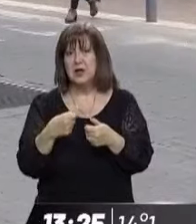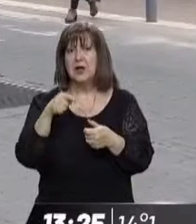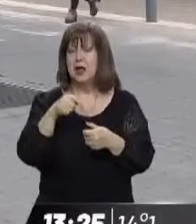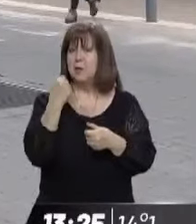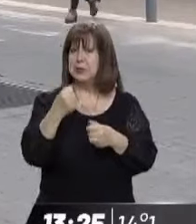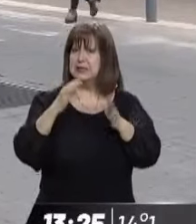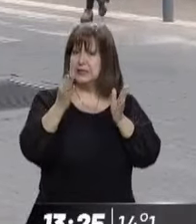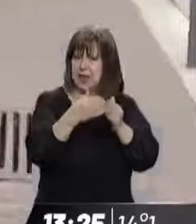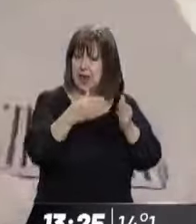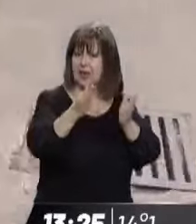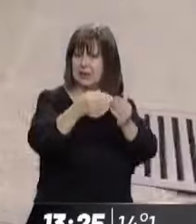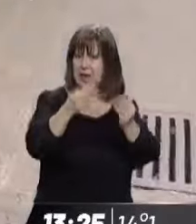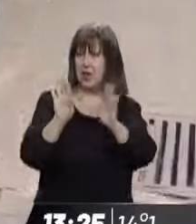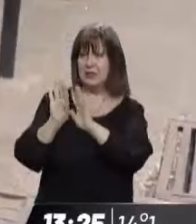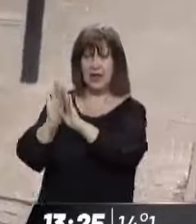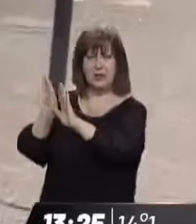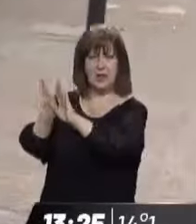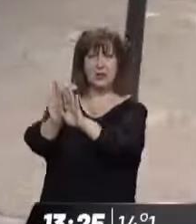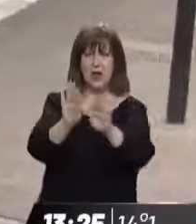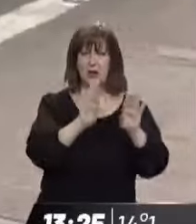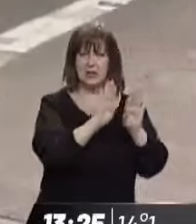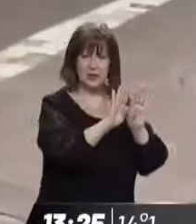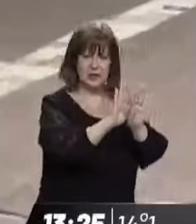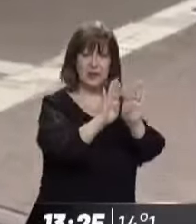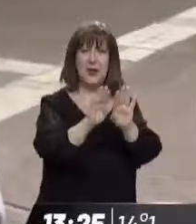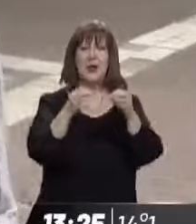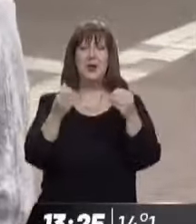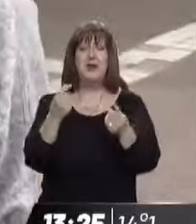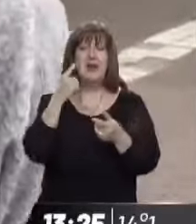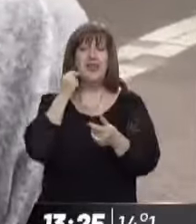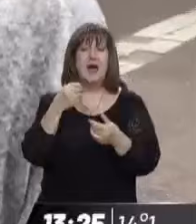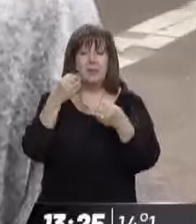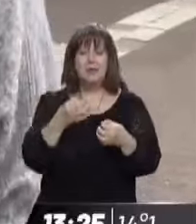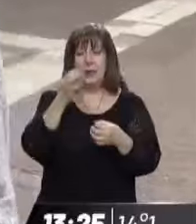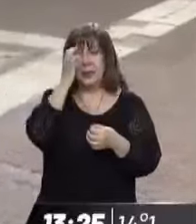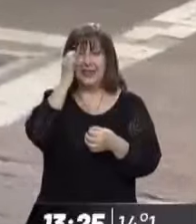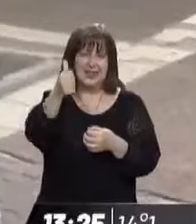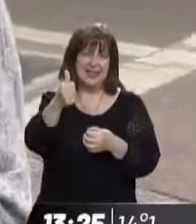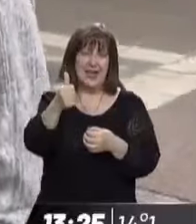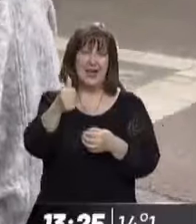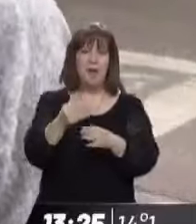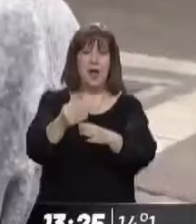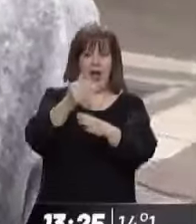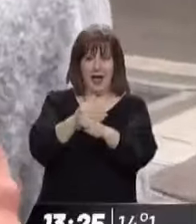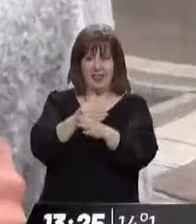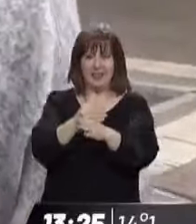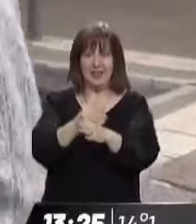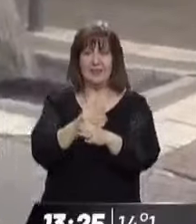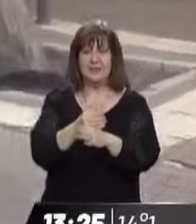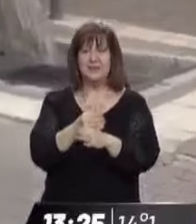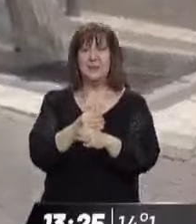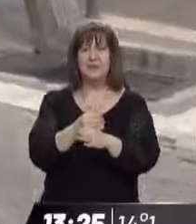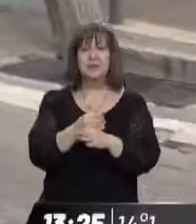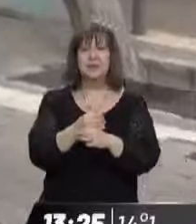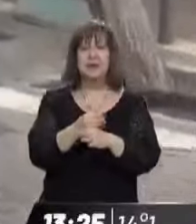estuvieran cerrados. Por lo menos ese día, que es en realidad el Día del Empleado de Comercio es el día 26 de septiembre, pero se cierra el